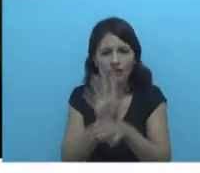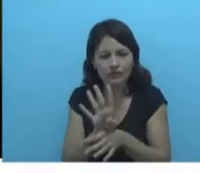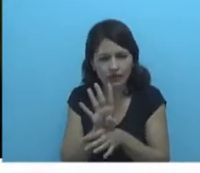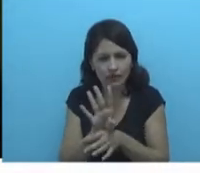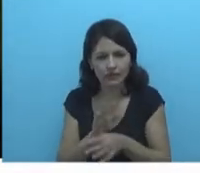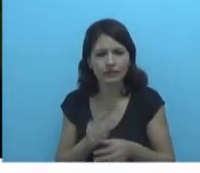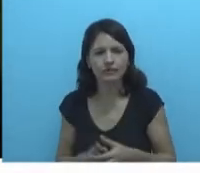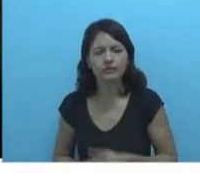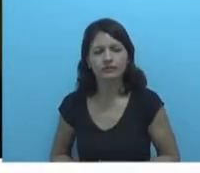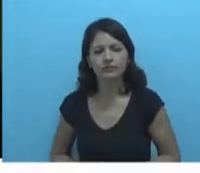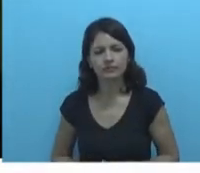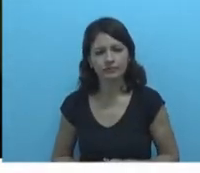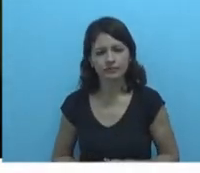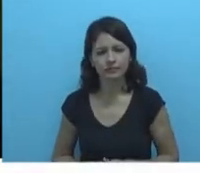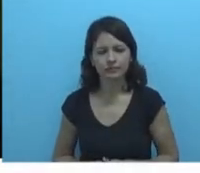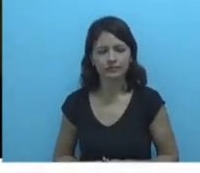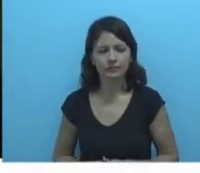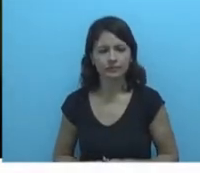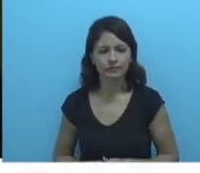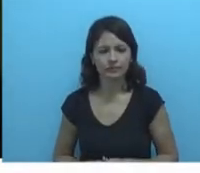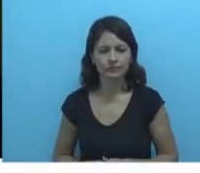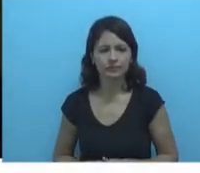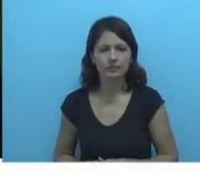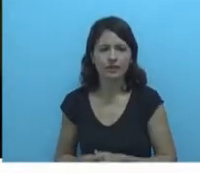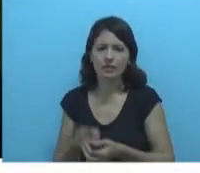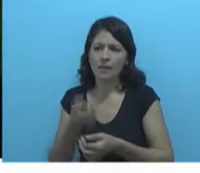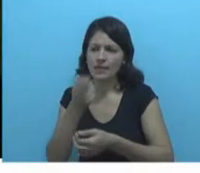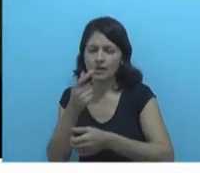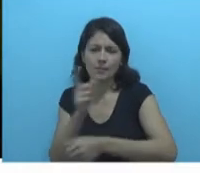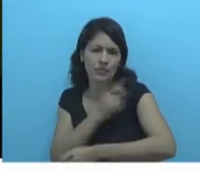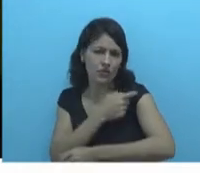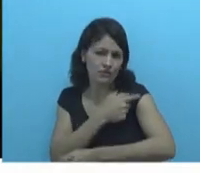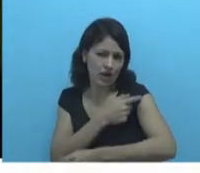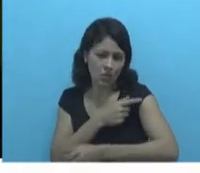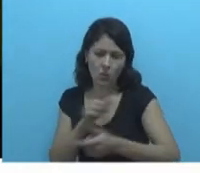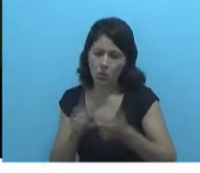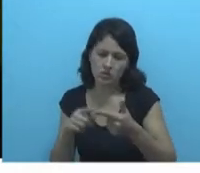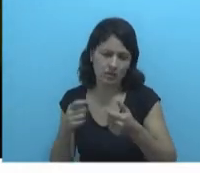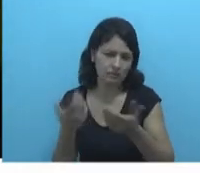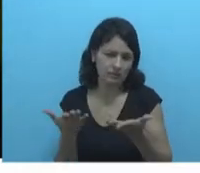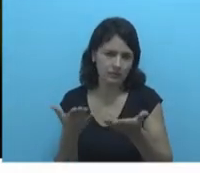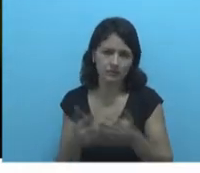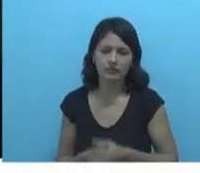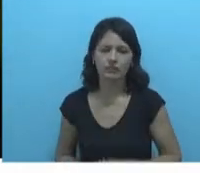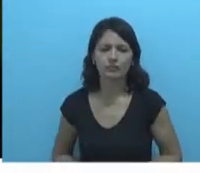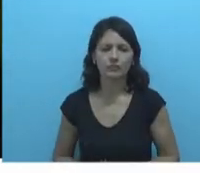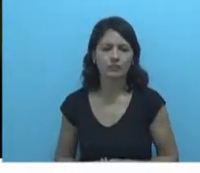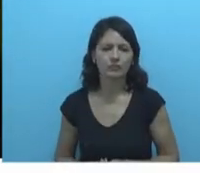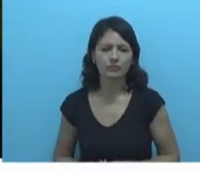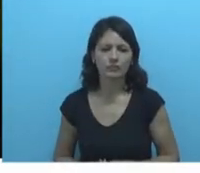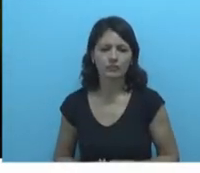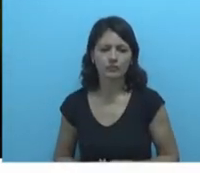de diagnóstico y con las vacunas para el coronavirus.